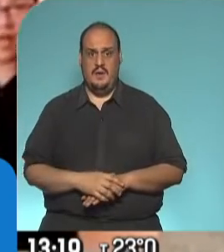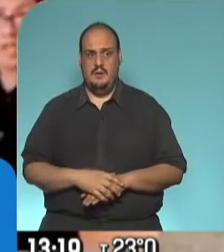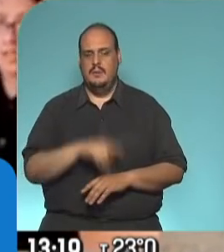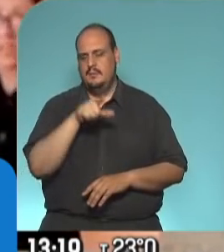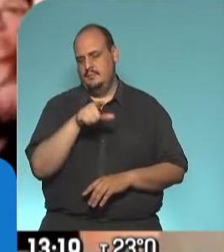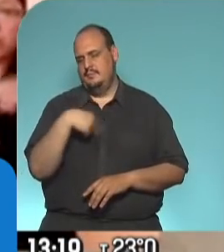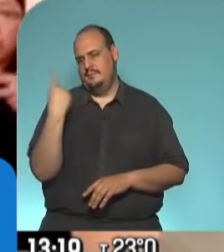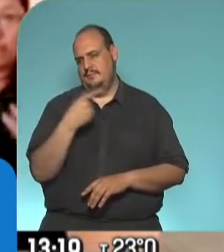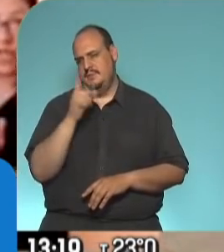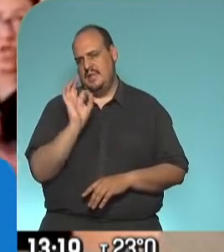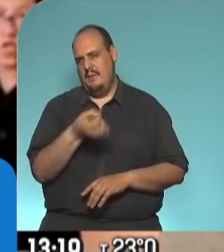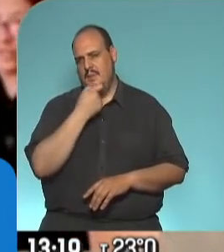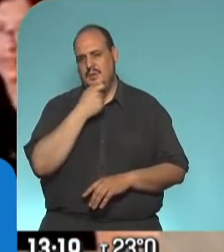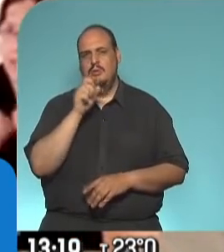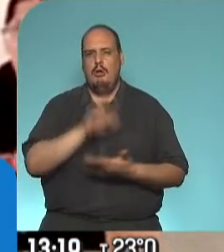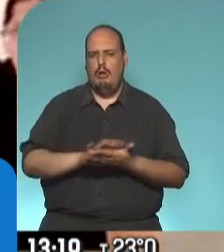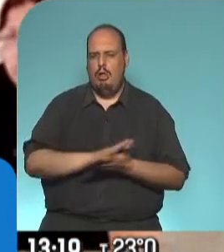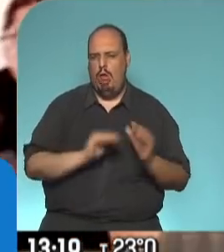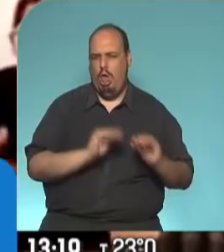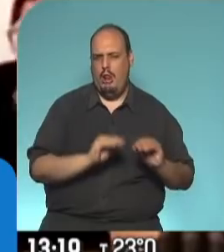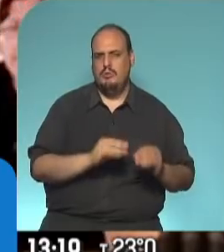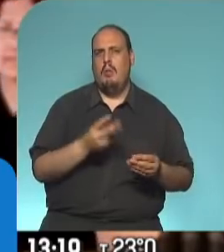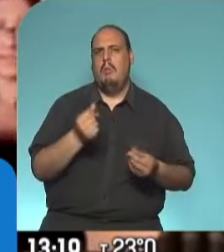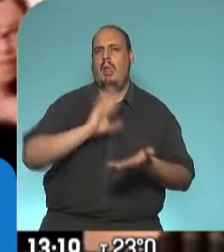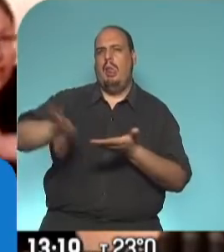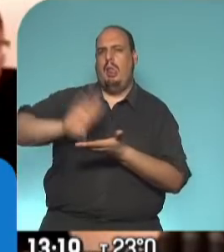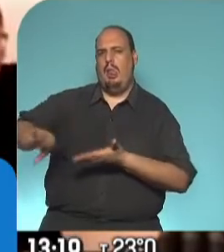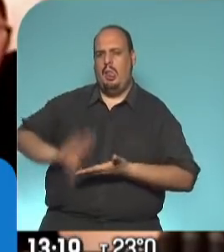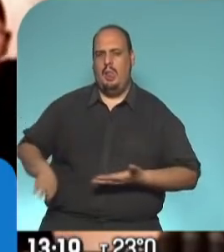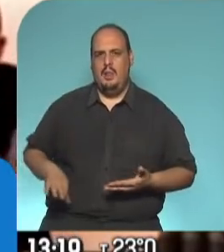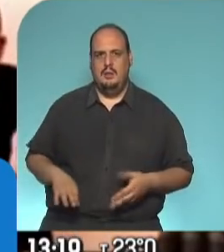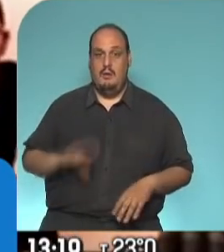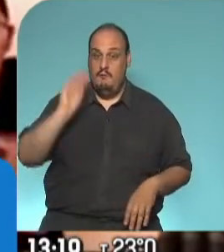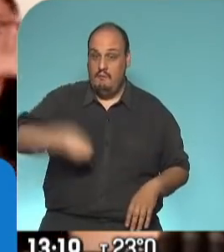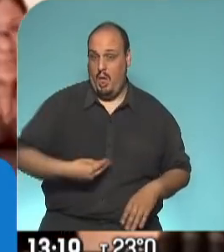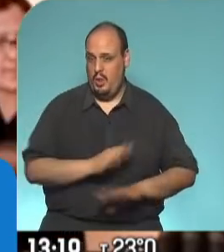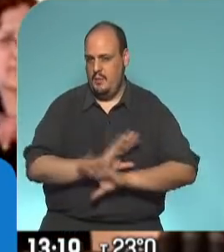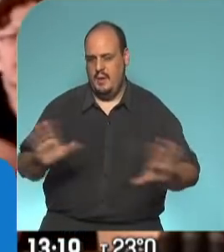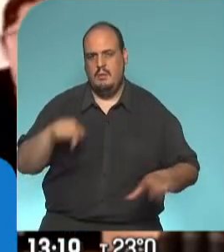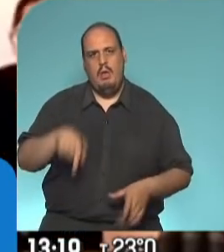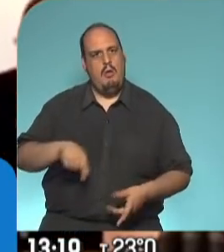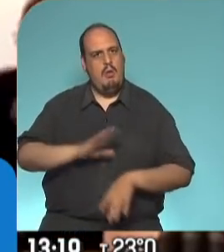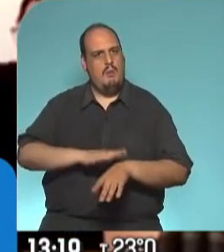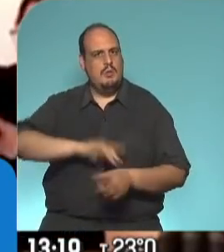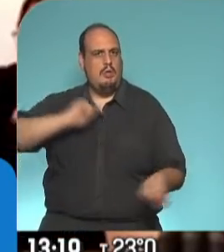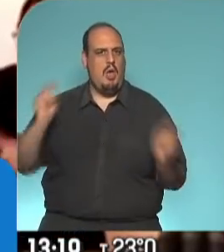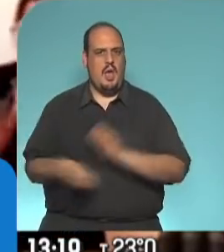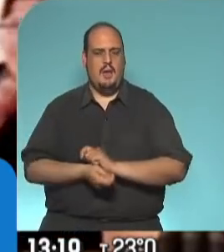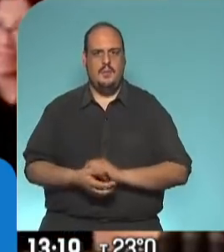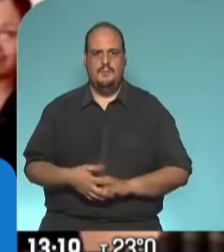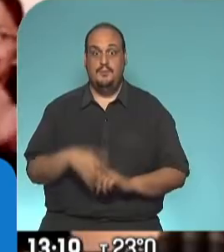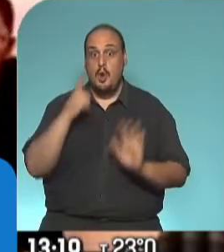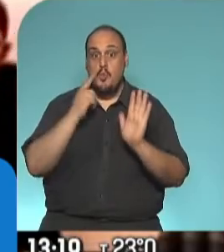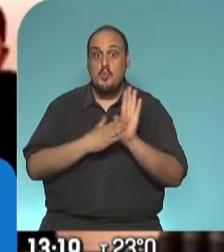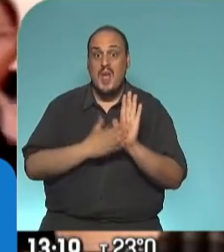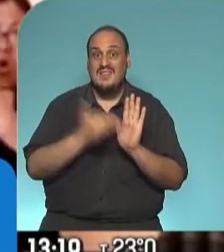eso significaría. Más corrupción y más despilfarro. Ya basta de fraude. Es hora de un cambio. La evidencia muestra que ahora solo